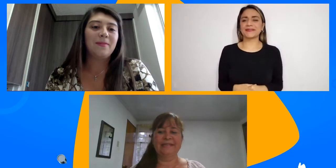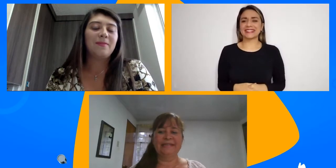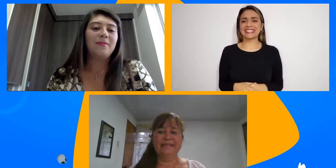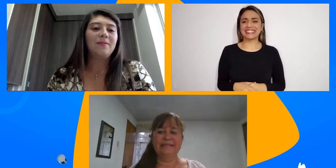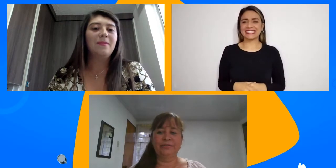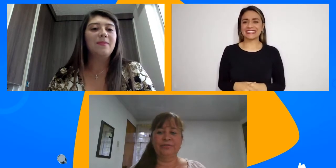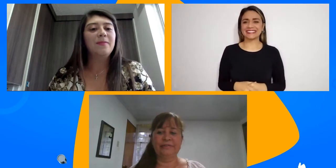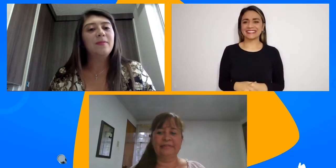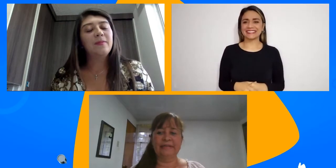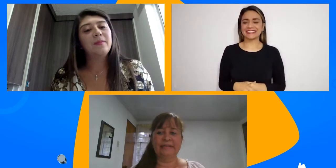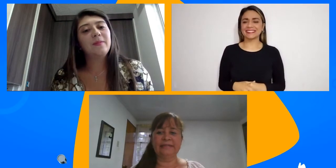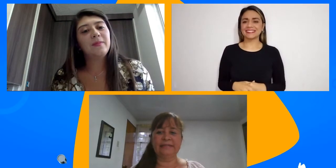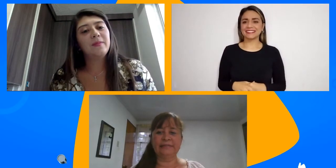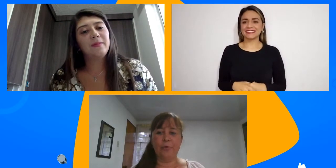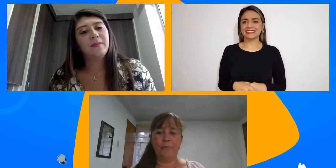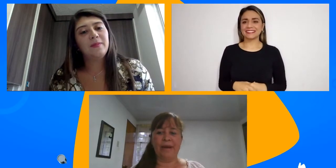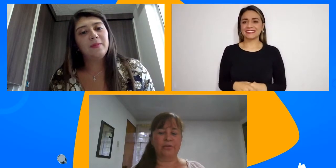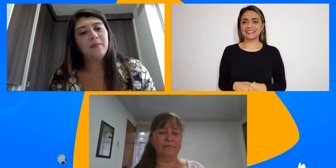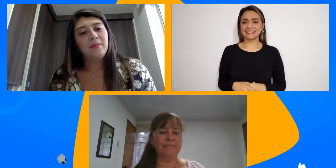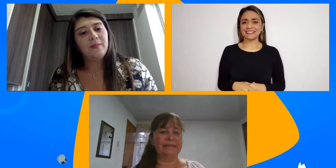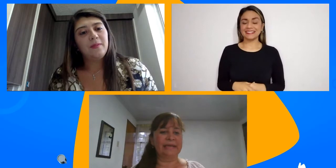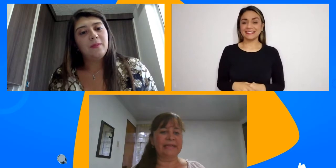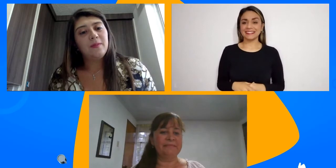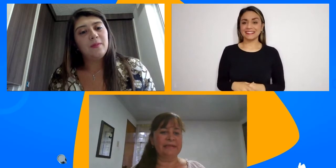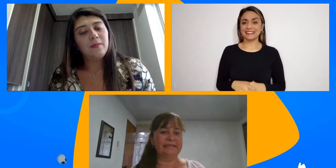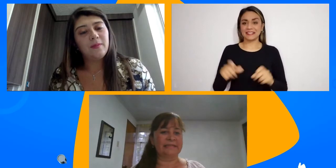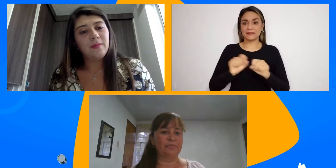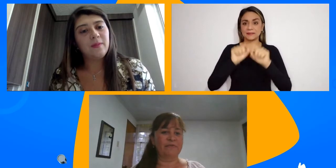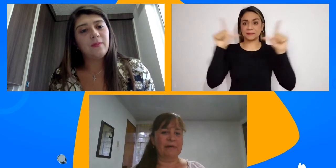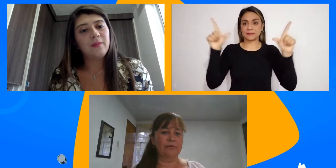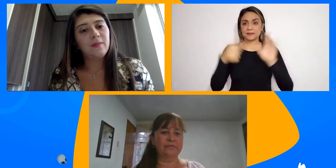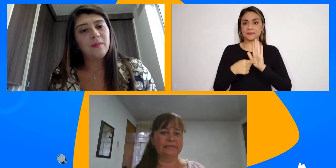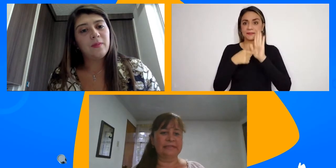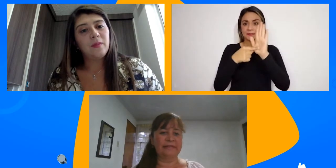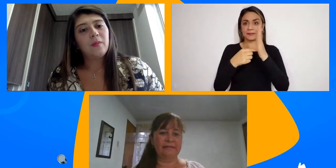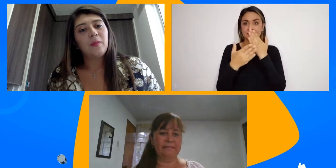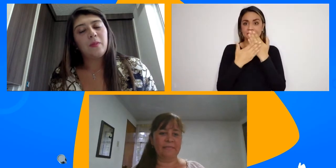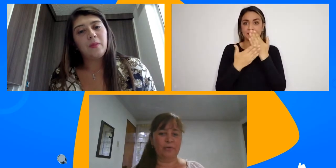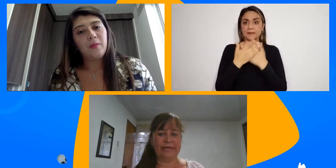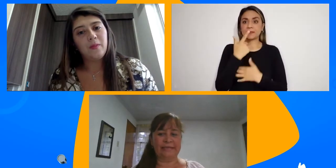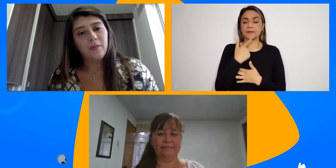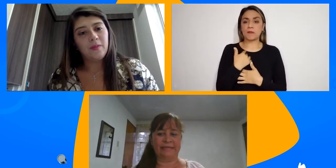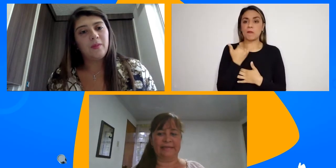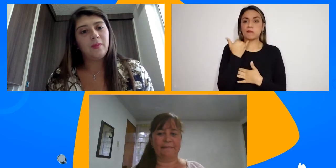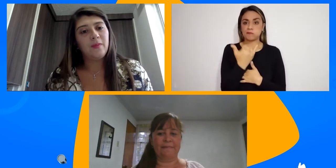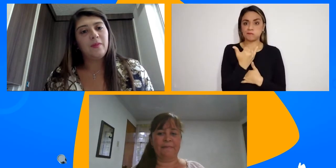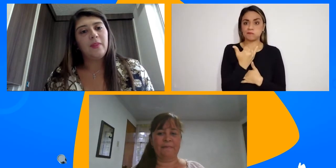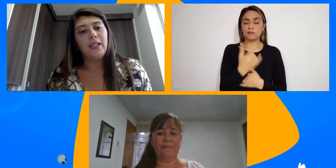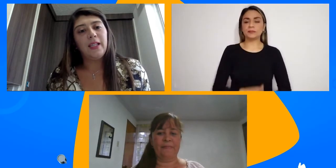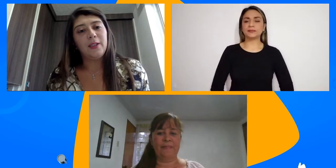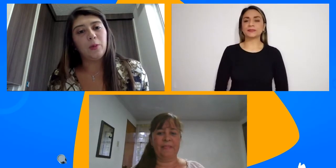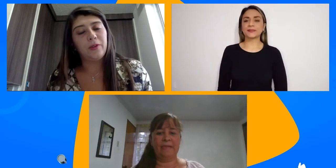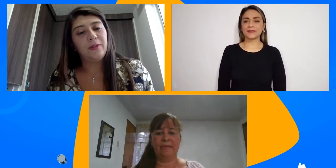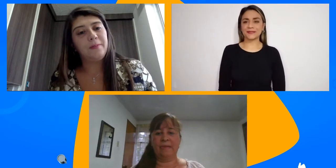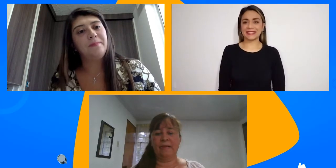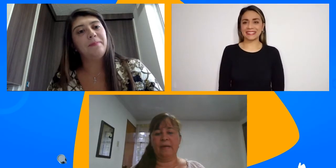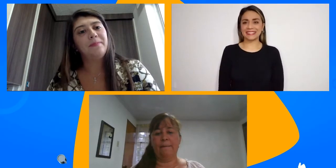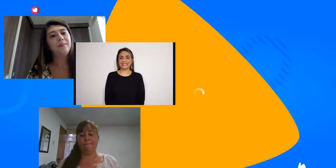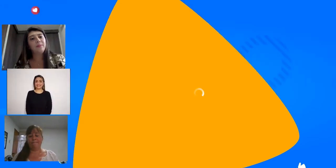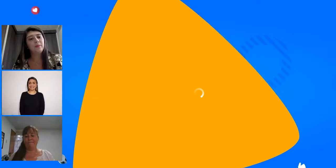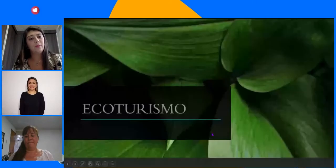listo. Entonces, comparto mi pantalla y me dices, por favor, si se ve correctamente. Listo,